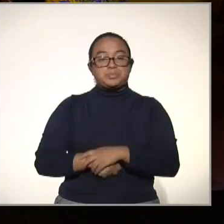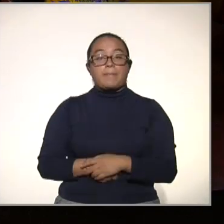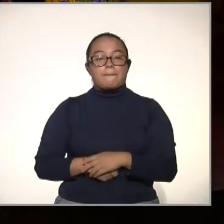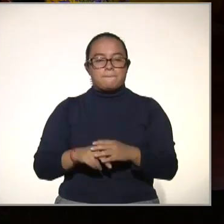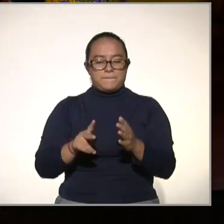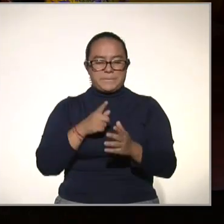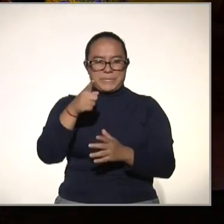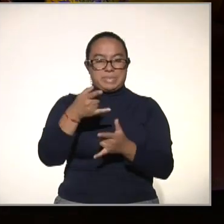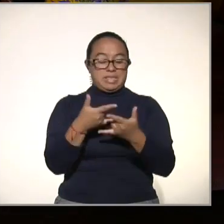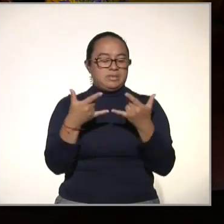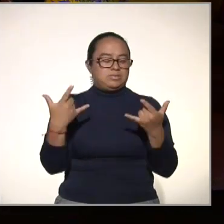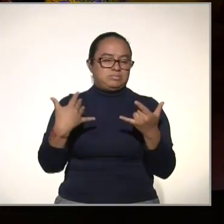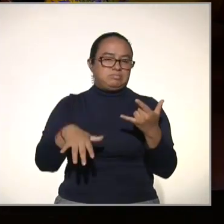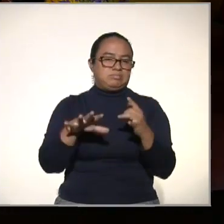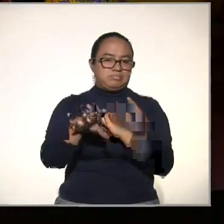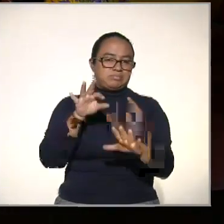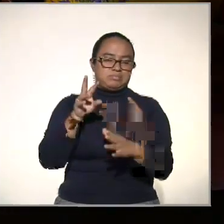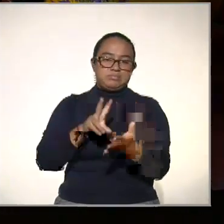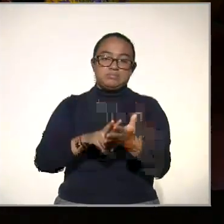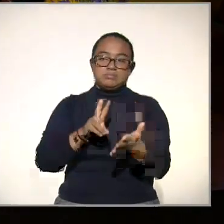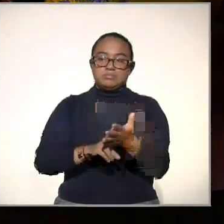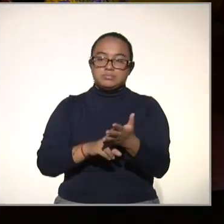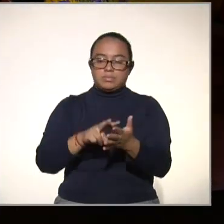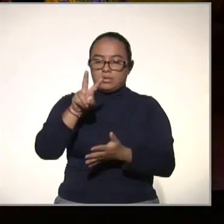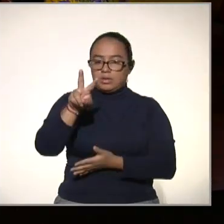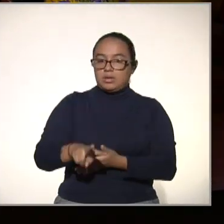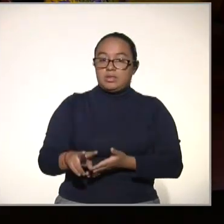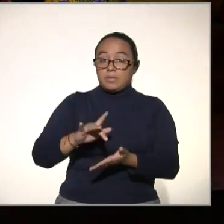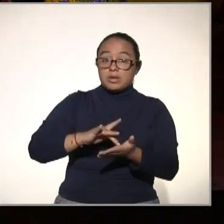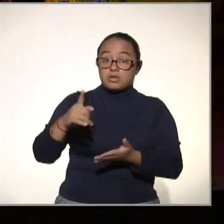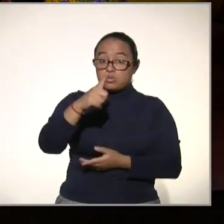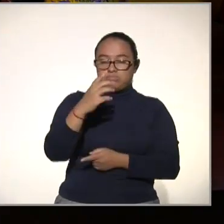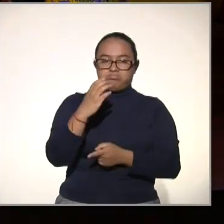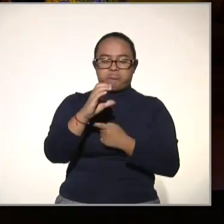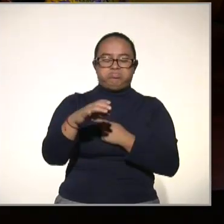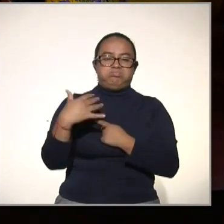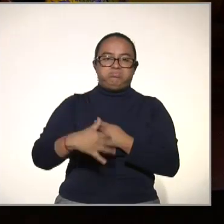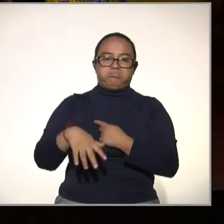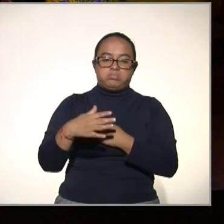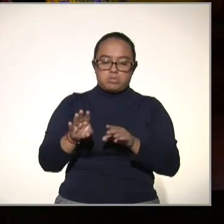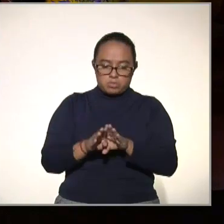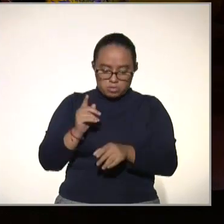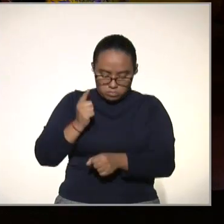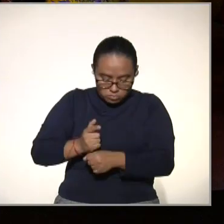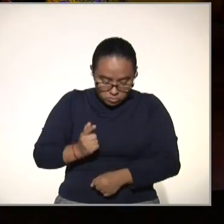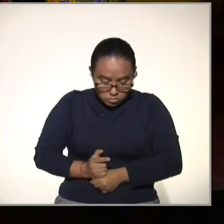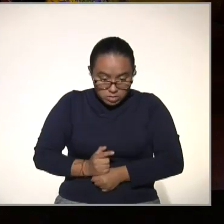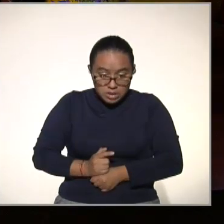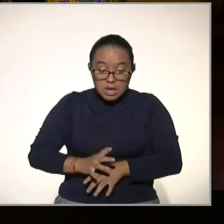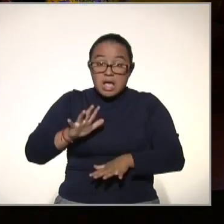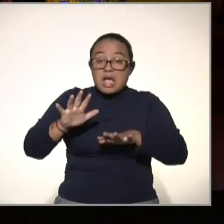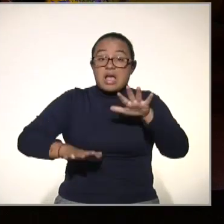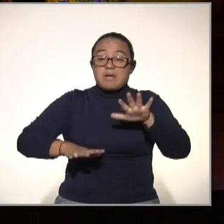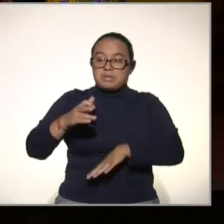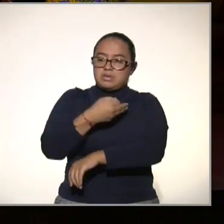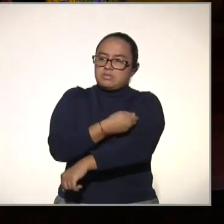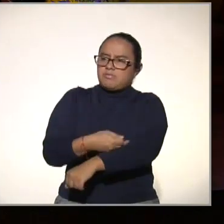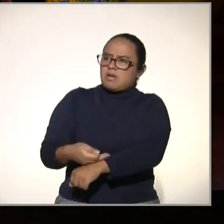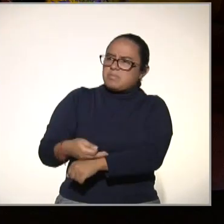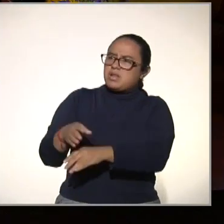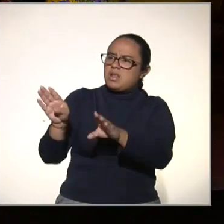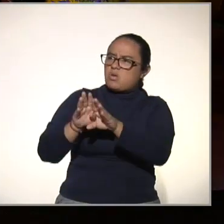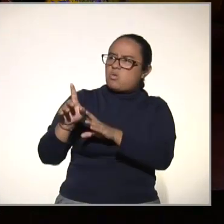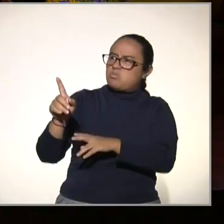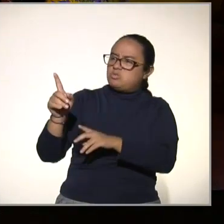este testimonio que me parece sumamente valioso y que por supuesto agradecemos esta parte de cómo te das cuenta que en muchas ocasiones la familia te da la